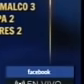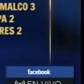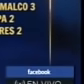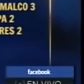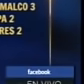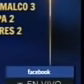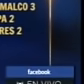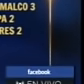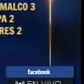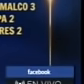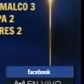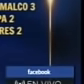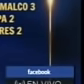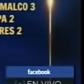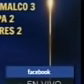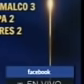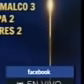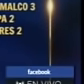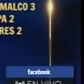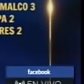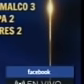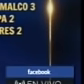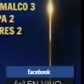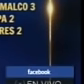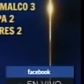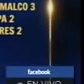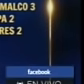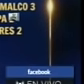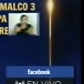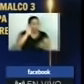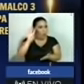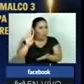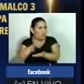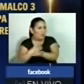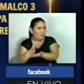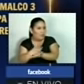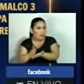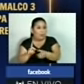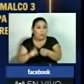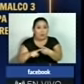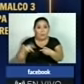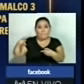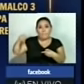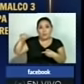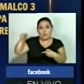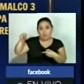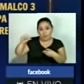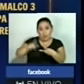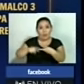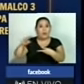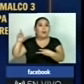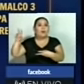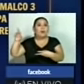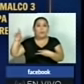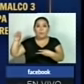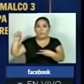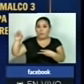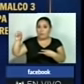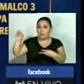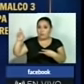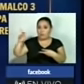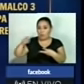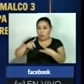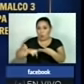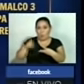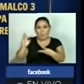total de 224. Los cuatro municipios que aún no reportan casos son El Paisnal, Rosario de Mora, Nejapa y